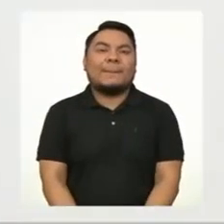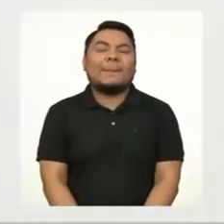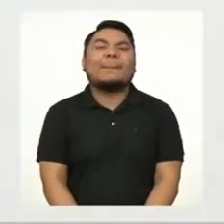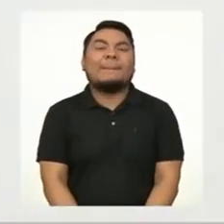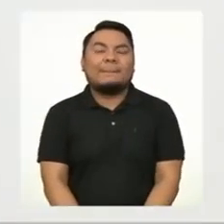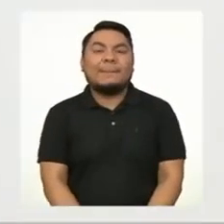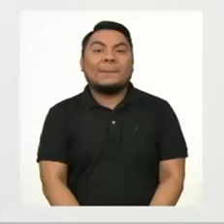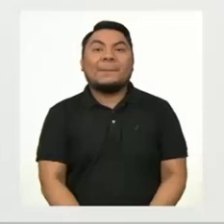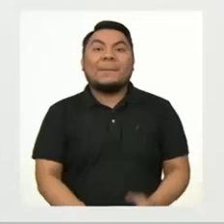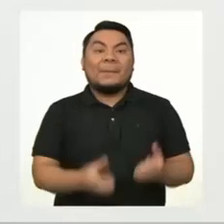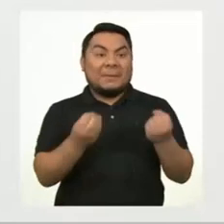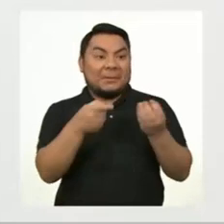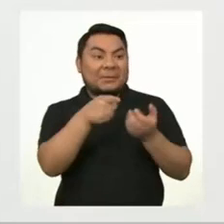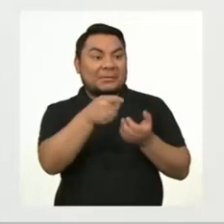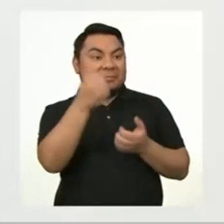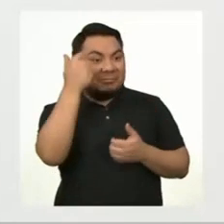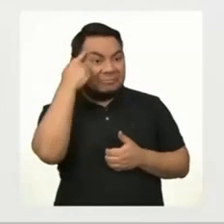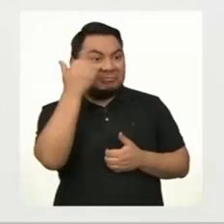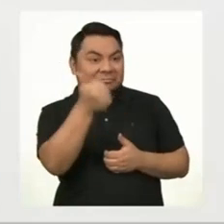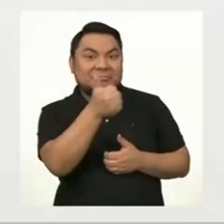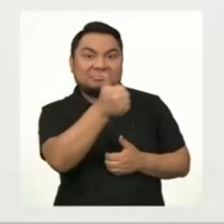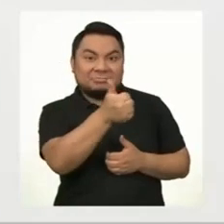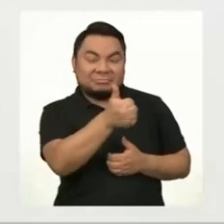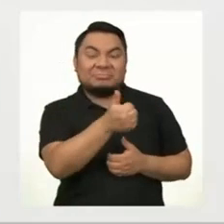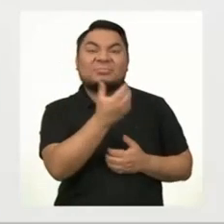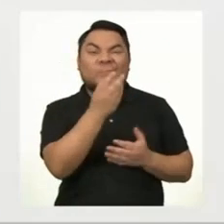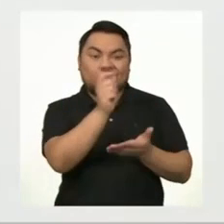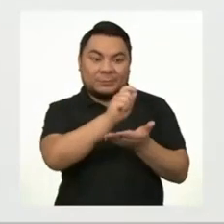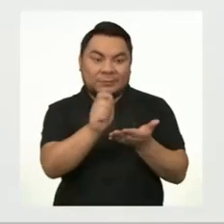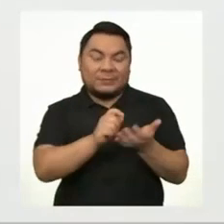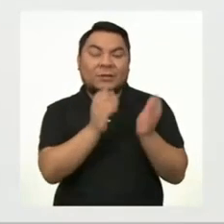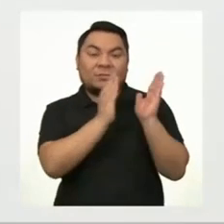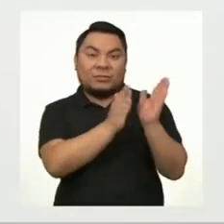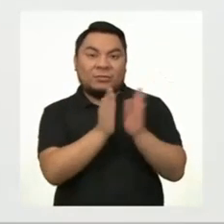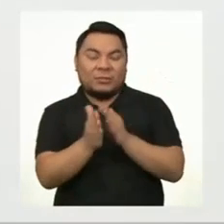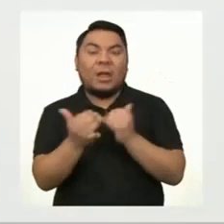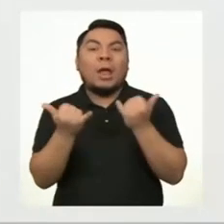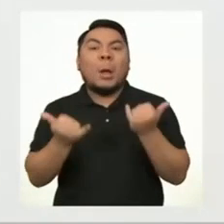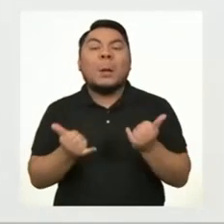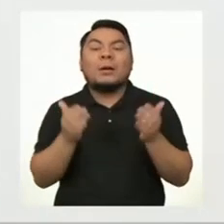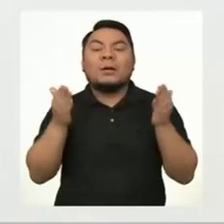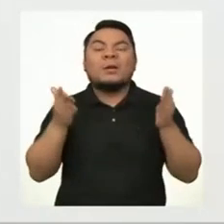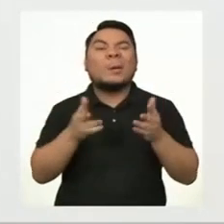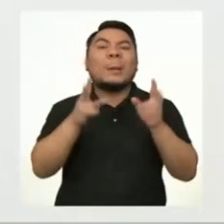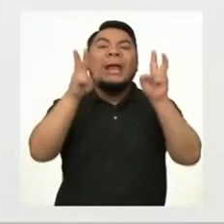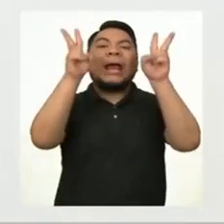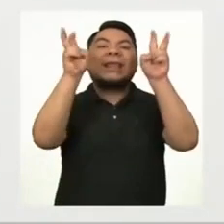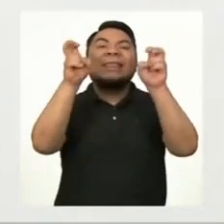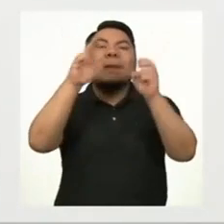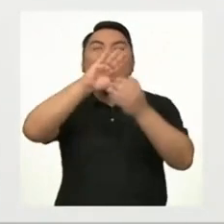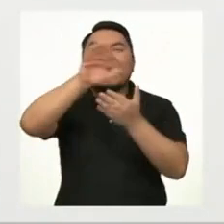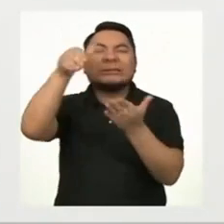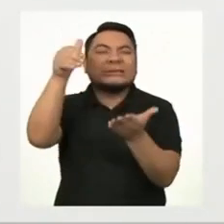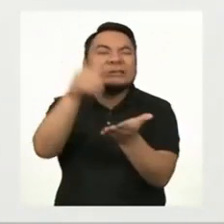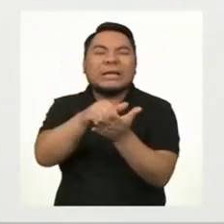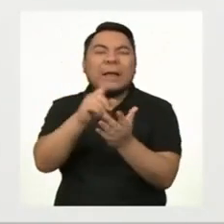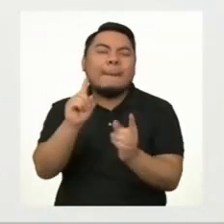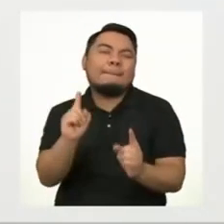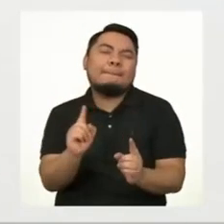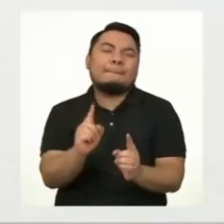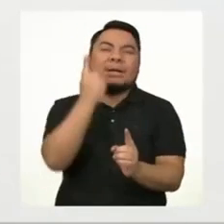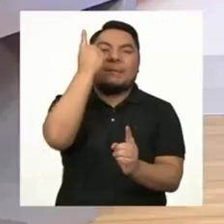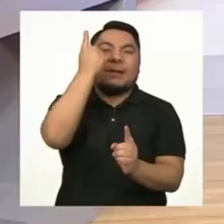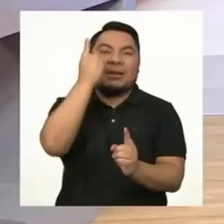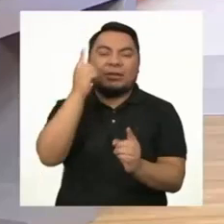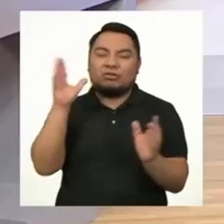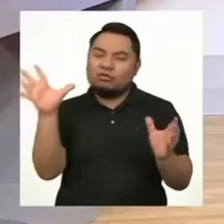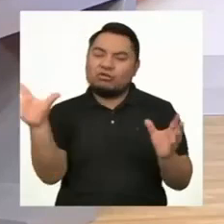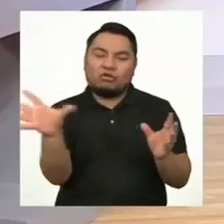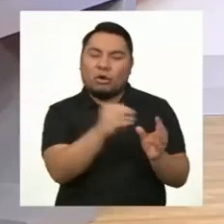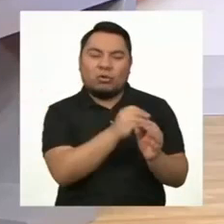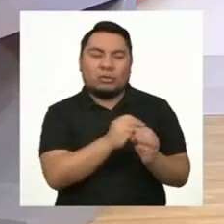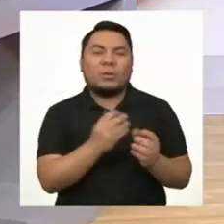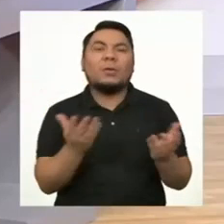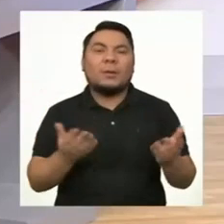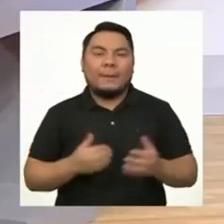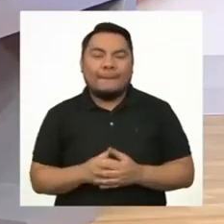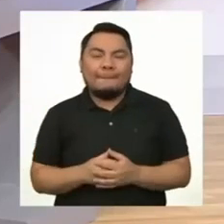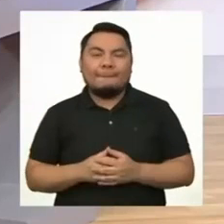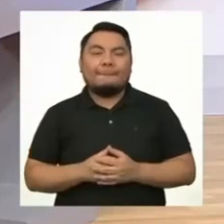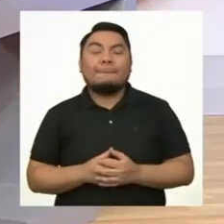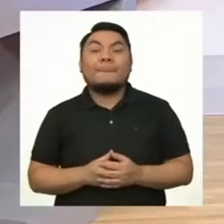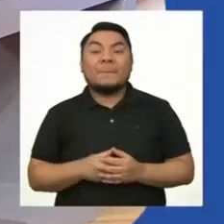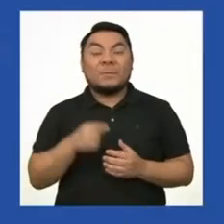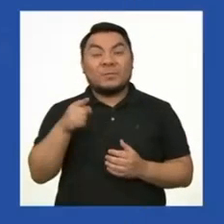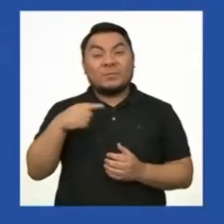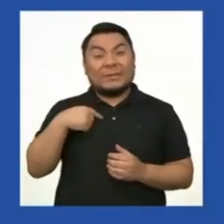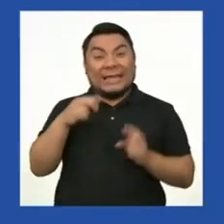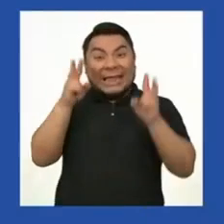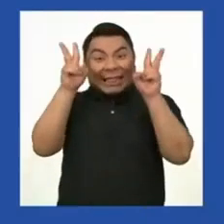¡Qué proactiva! Entonces ahora veamos el tema central del texto y la idea principal. Creo que